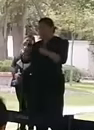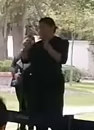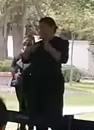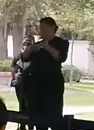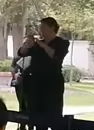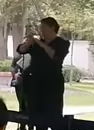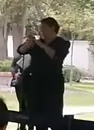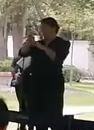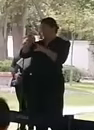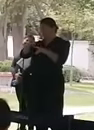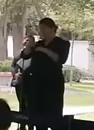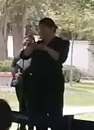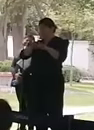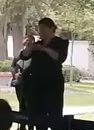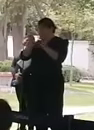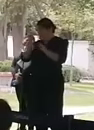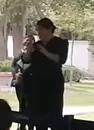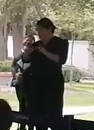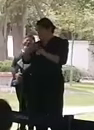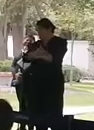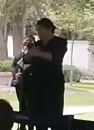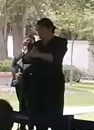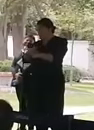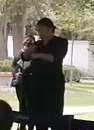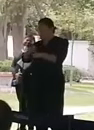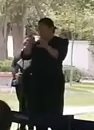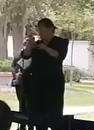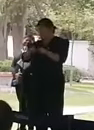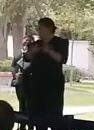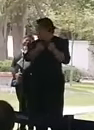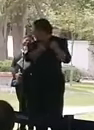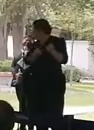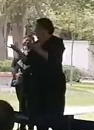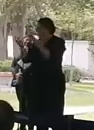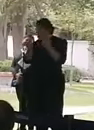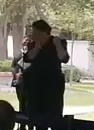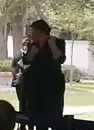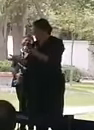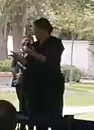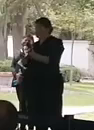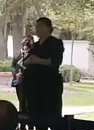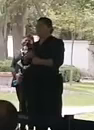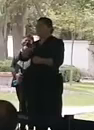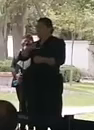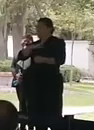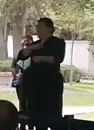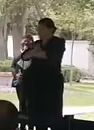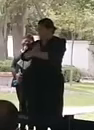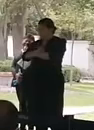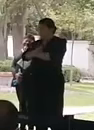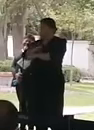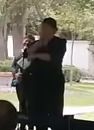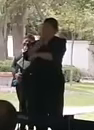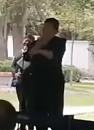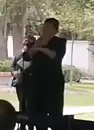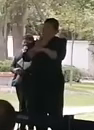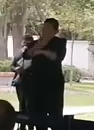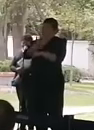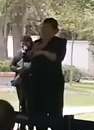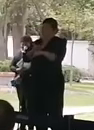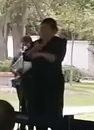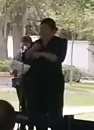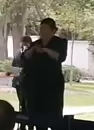están trabajando en Estados Unidos, que de alguna manera están llevando esta fuerza de trabajo y que recibe beneficios Estados Unidos, obviamente, de